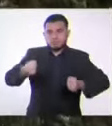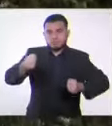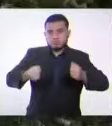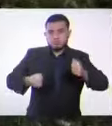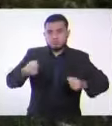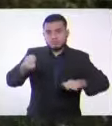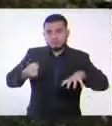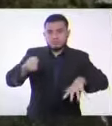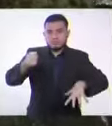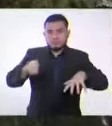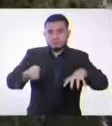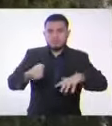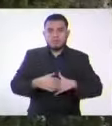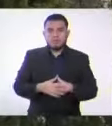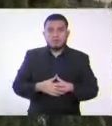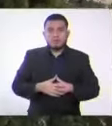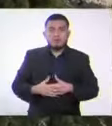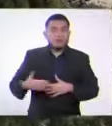calefacción,